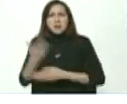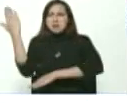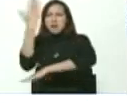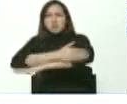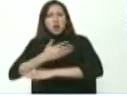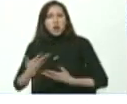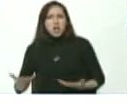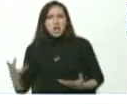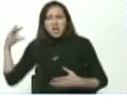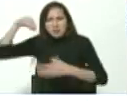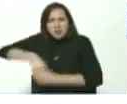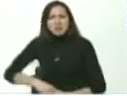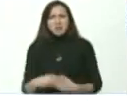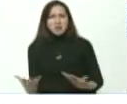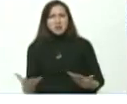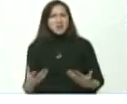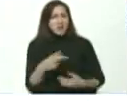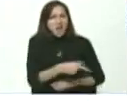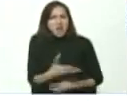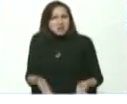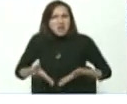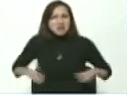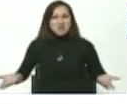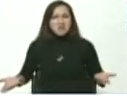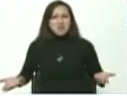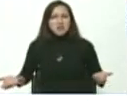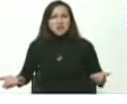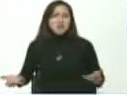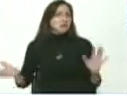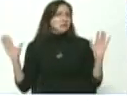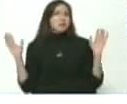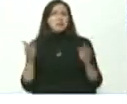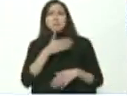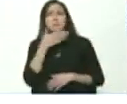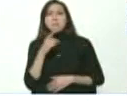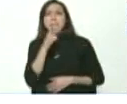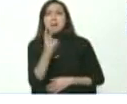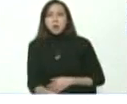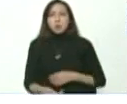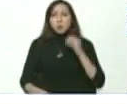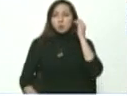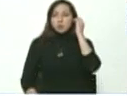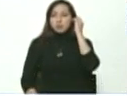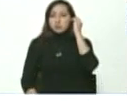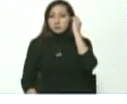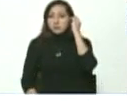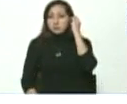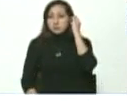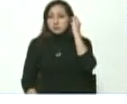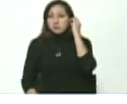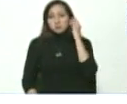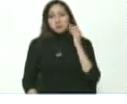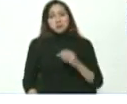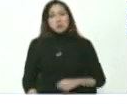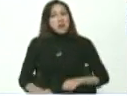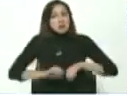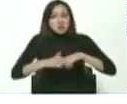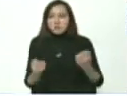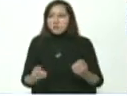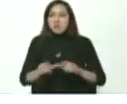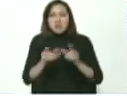pedir invasiones. ¿Qué lograron? Hundirse. Lo único que lograron fue hundirse, dividirse en 20